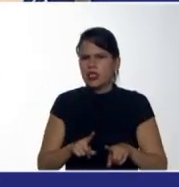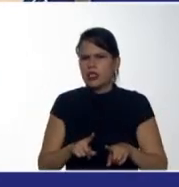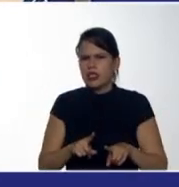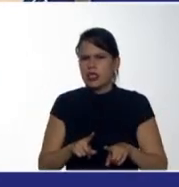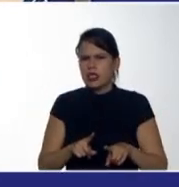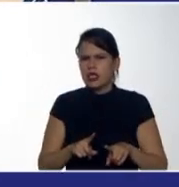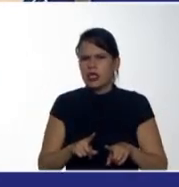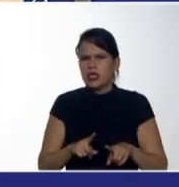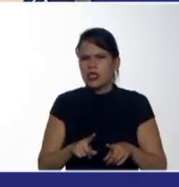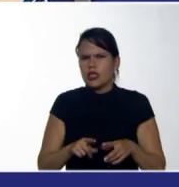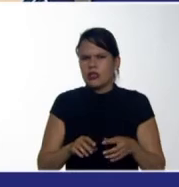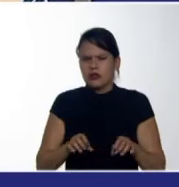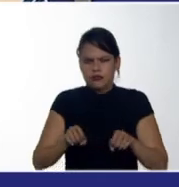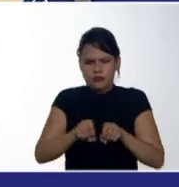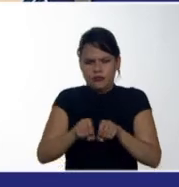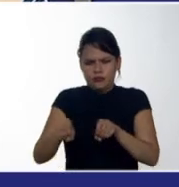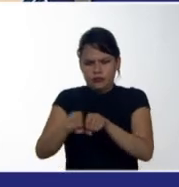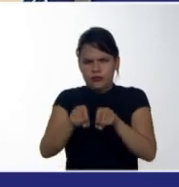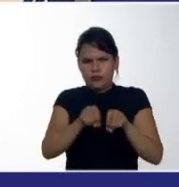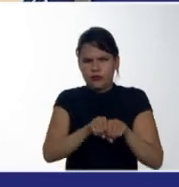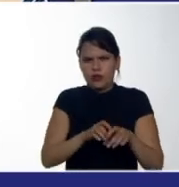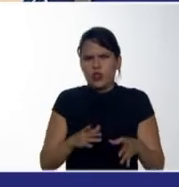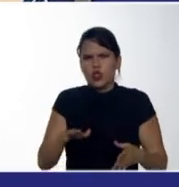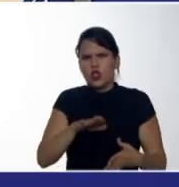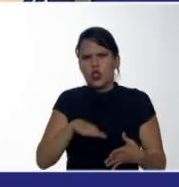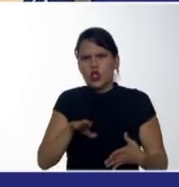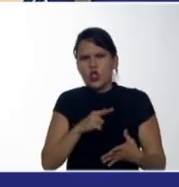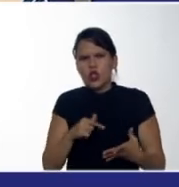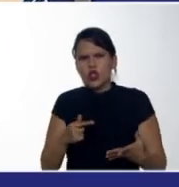ejes transversales, donde al